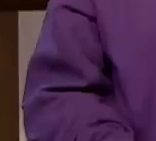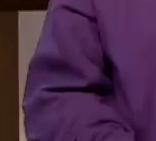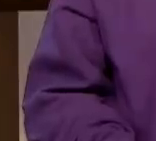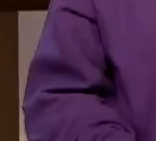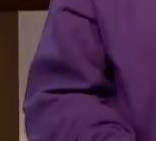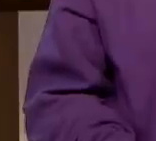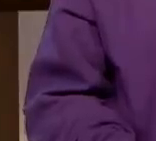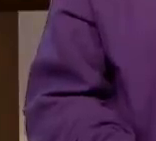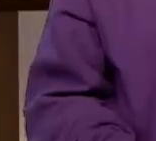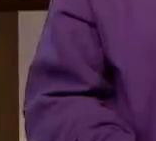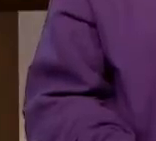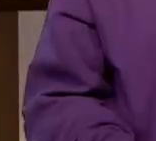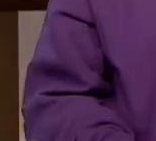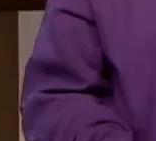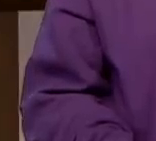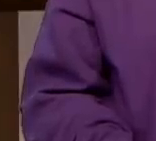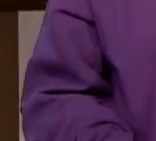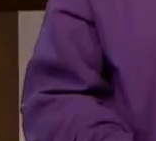min